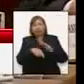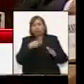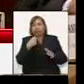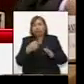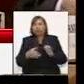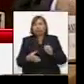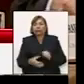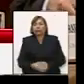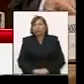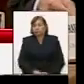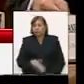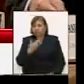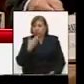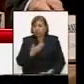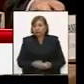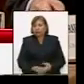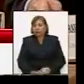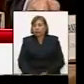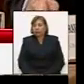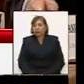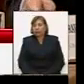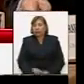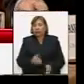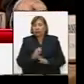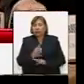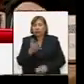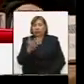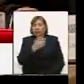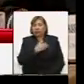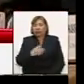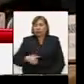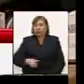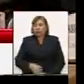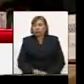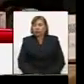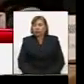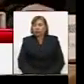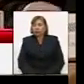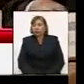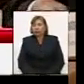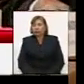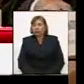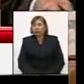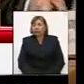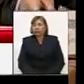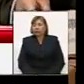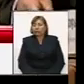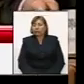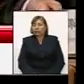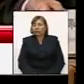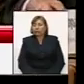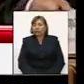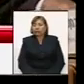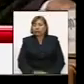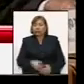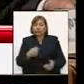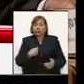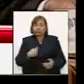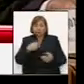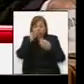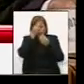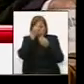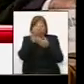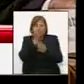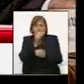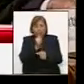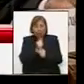sicariato. Muchas gracias, oficial, por intermedio de la presidencia. Gracias, señor congresista. Yo cumplo solamente la función policial